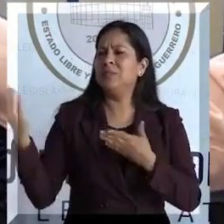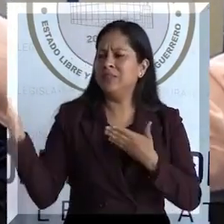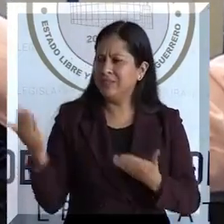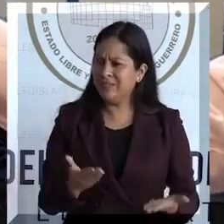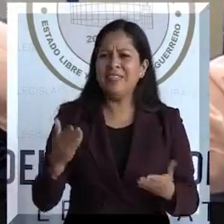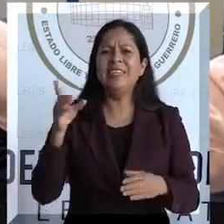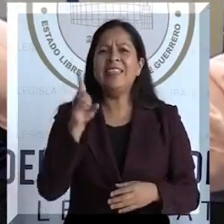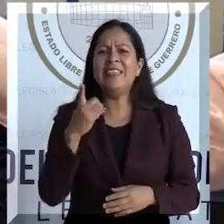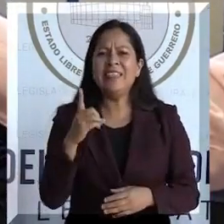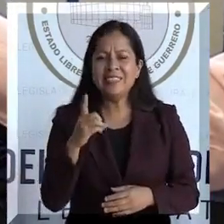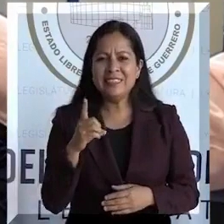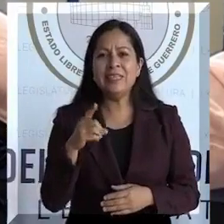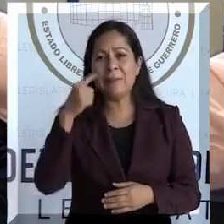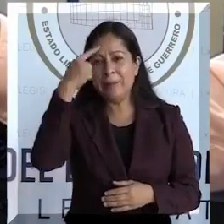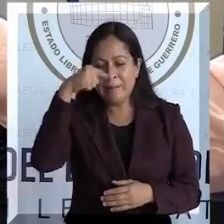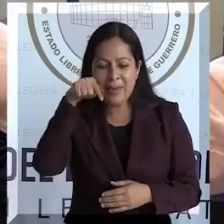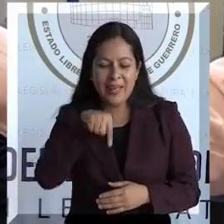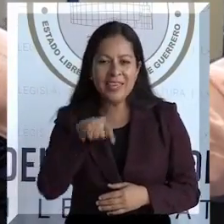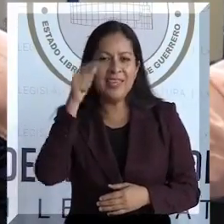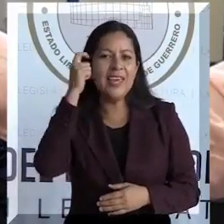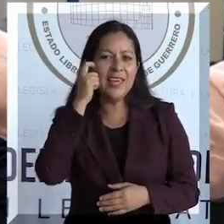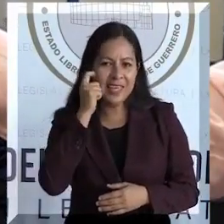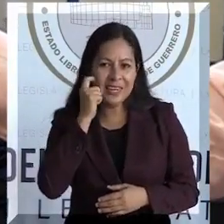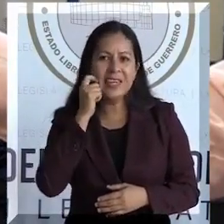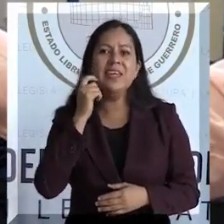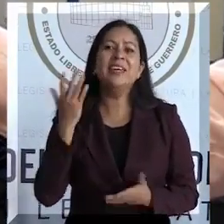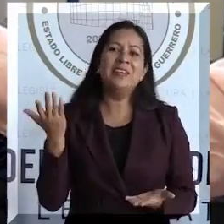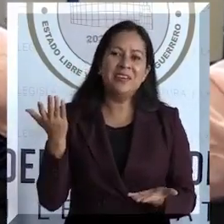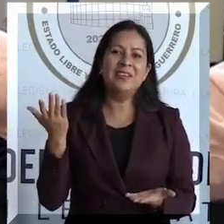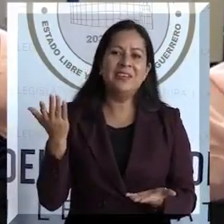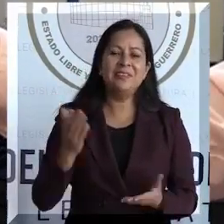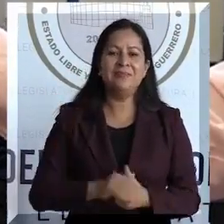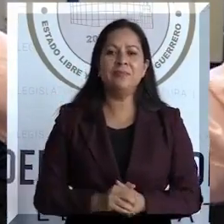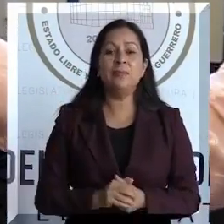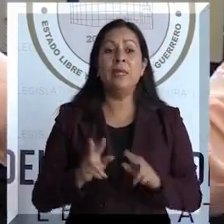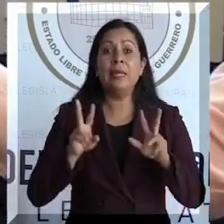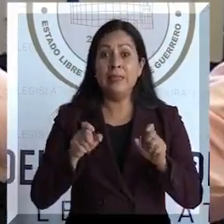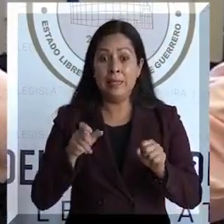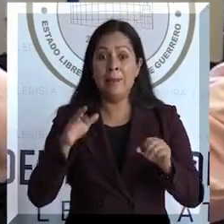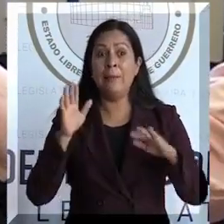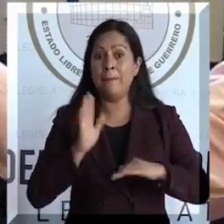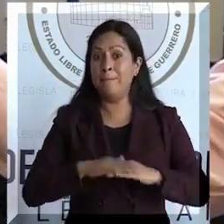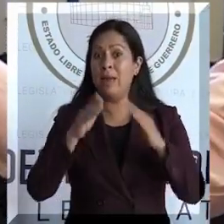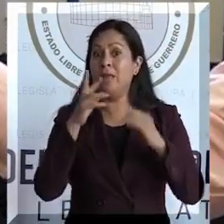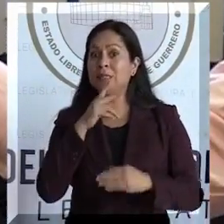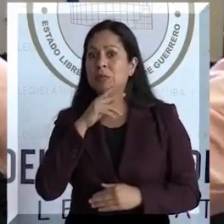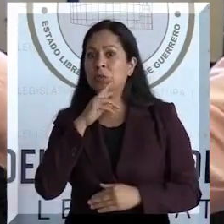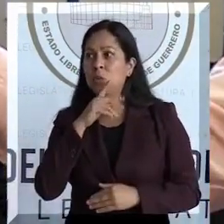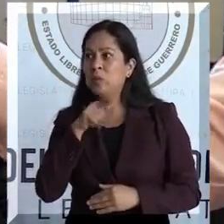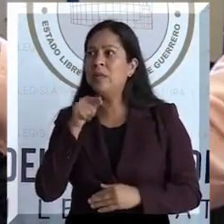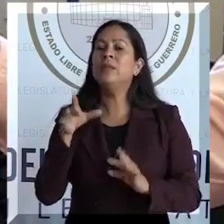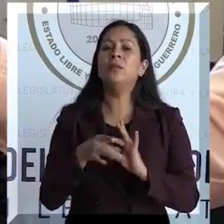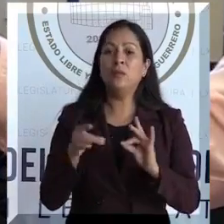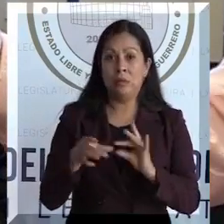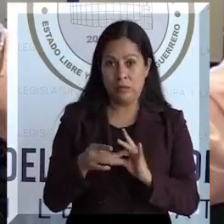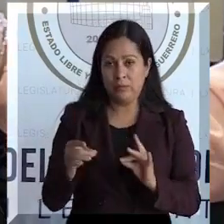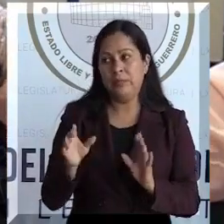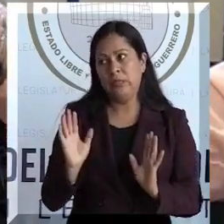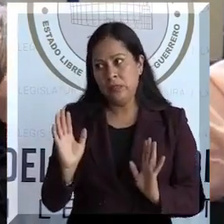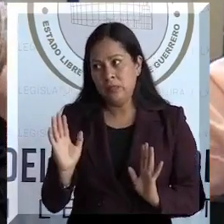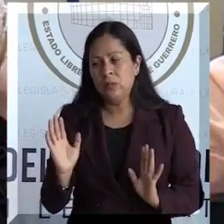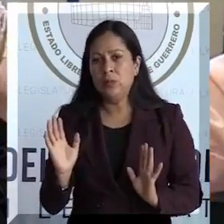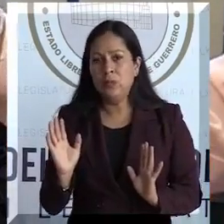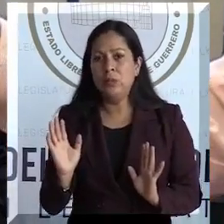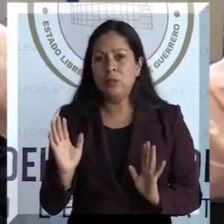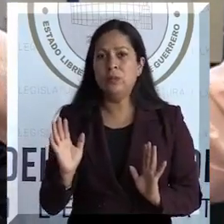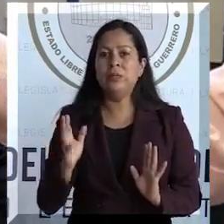diciembre para Guerrero, vienen a las comunidades. El tema que les preocupa a ellos, y te lo comento con toda franqueza porque lo